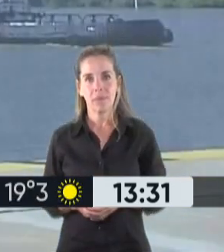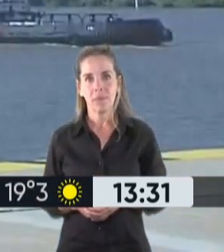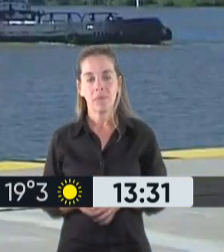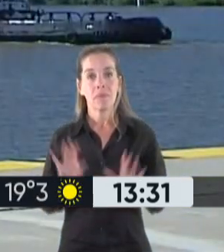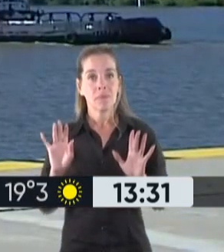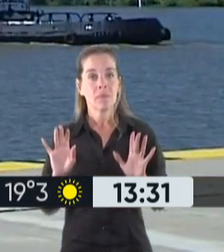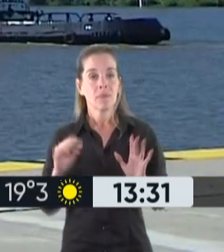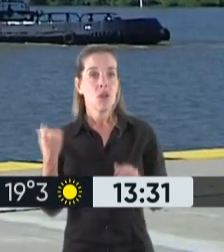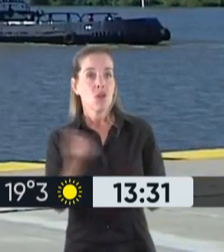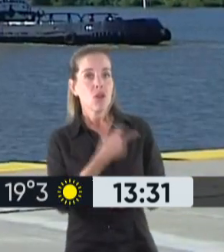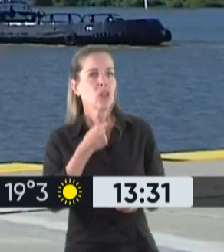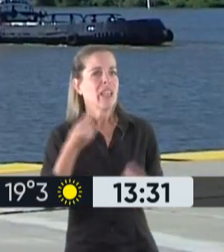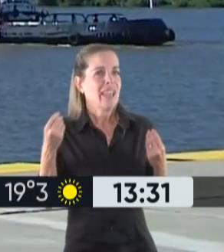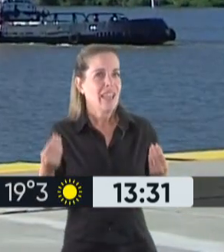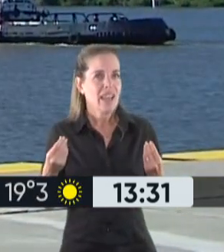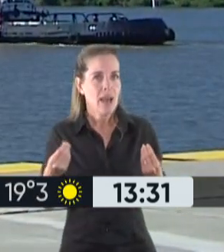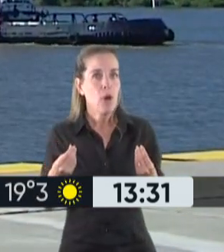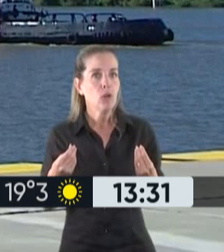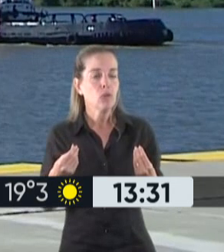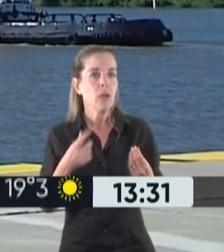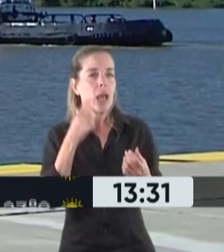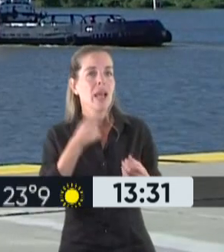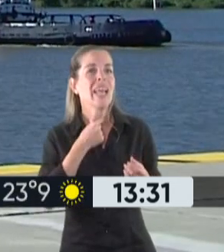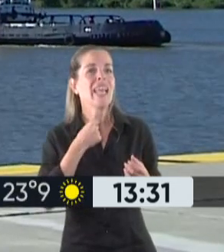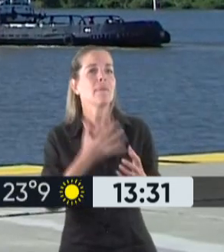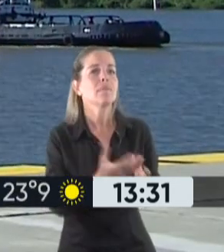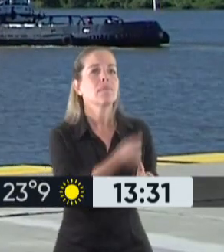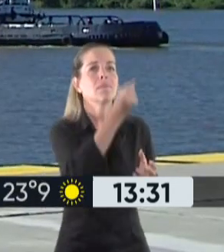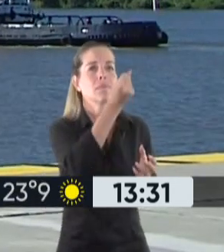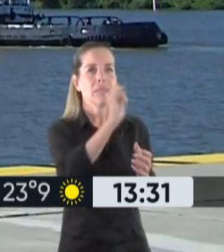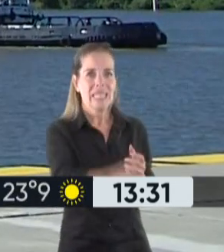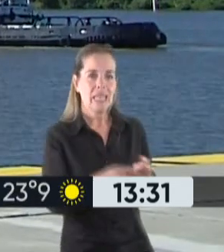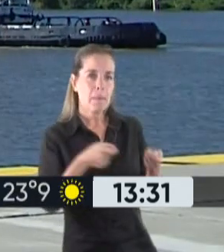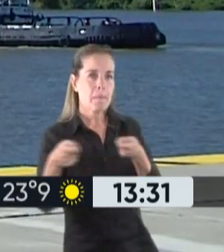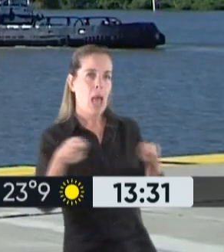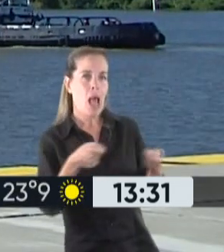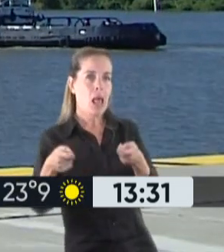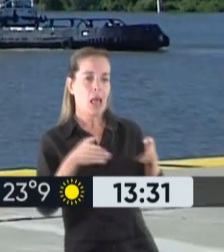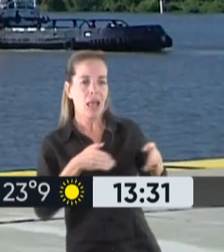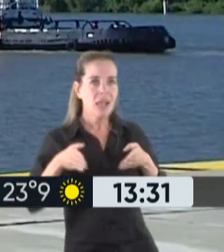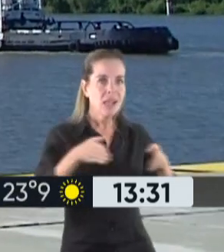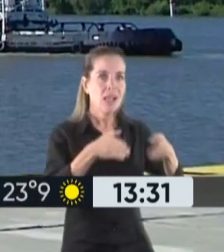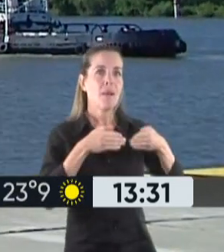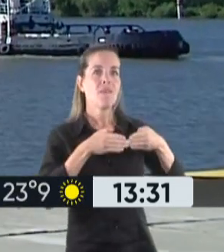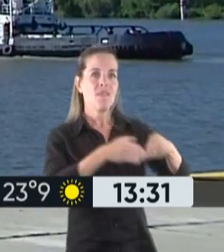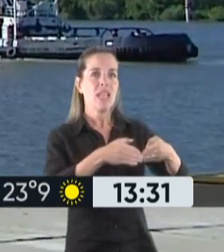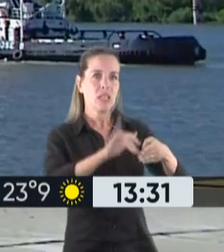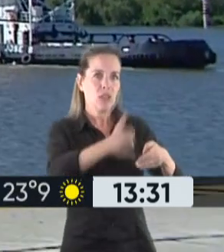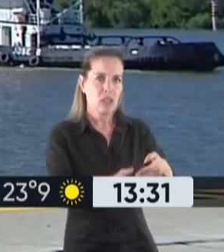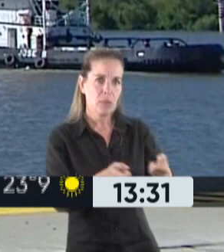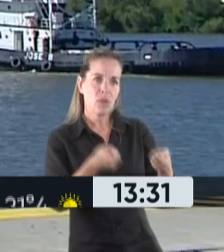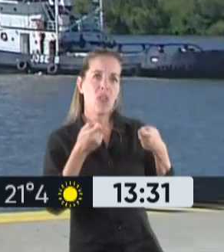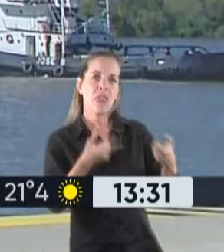nosotros lo que queríamos era que recuperemos el control de esa vía navegable, porque eso hace a nuestra